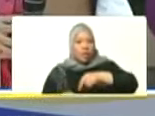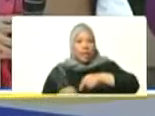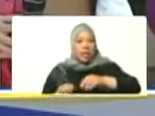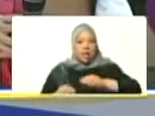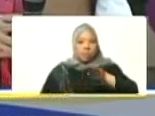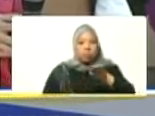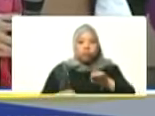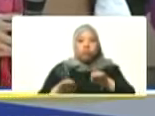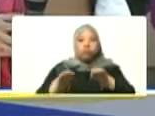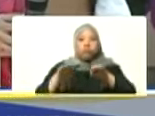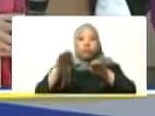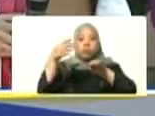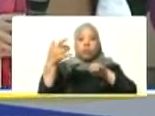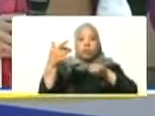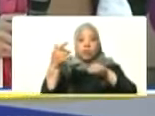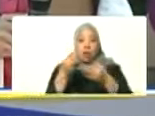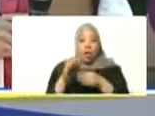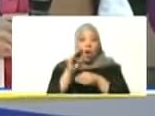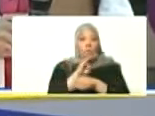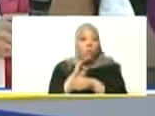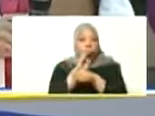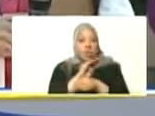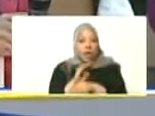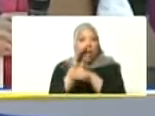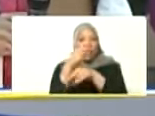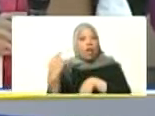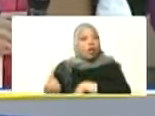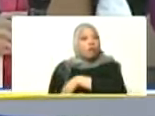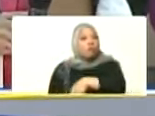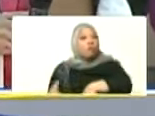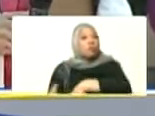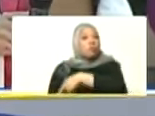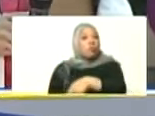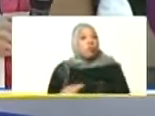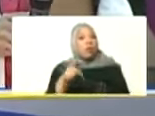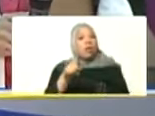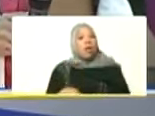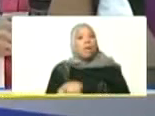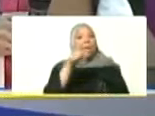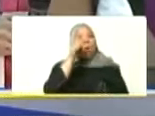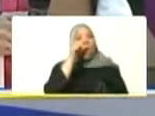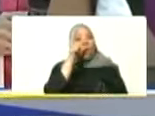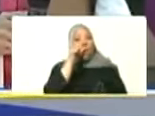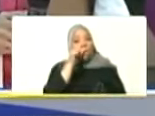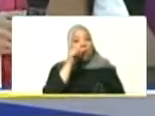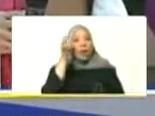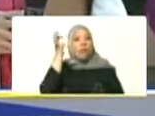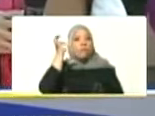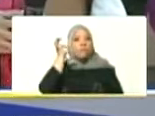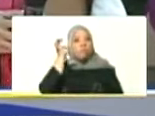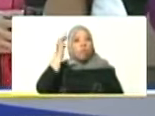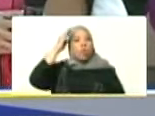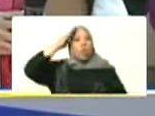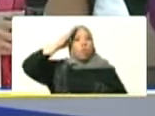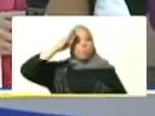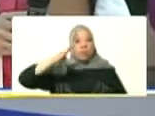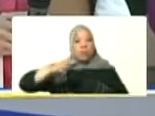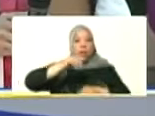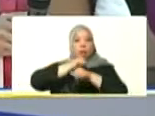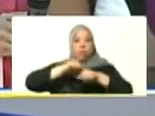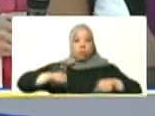en revolución. Y además, los hombres y mujeres de la Fuerza Armada Nacional Bolivariana.